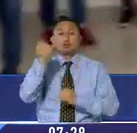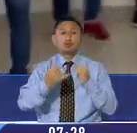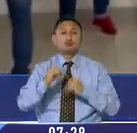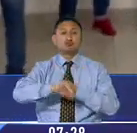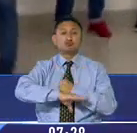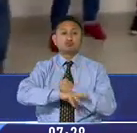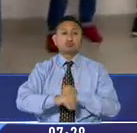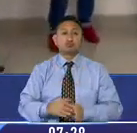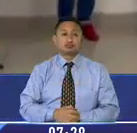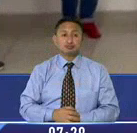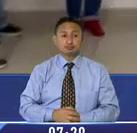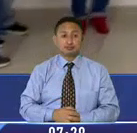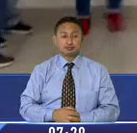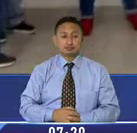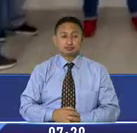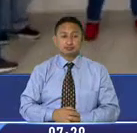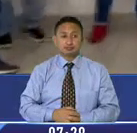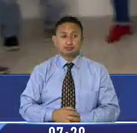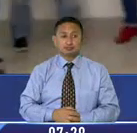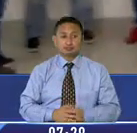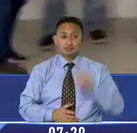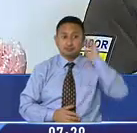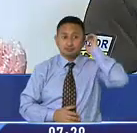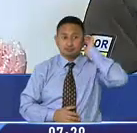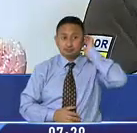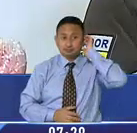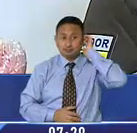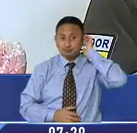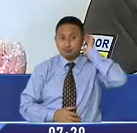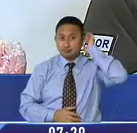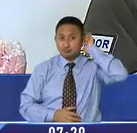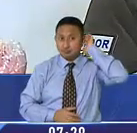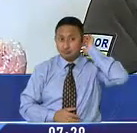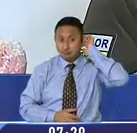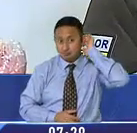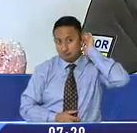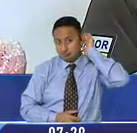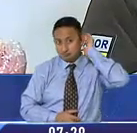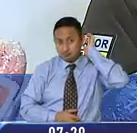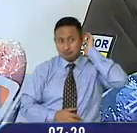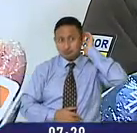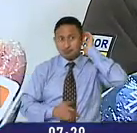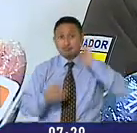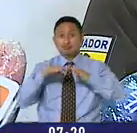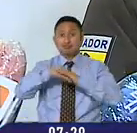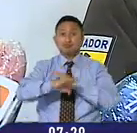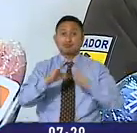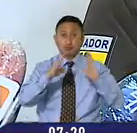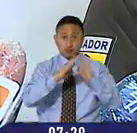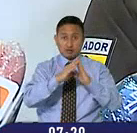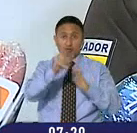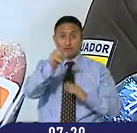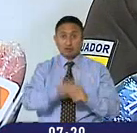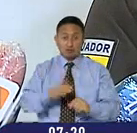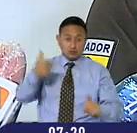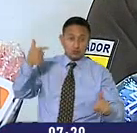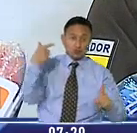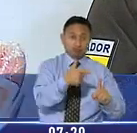La policía acabó con sus fechorías delictivas. Dentro de los domicilios amedrentan a las personas e